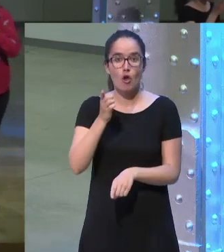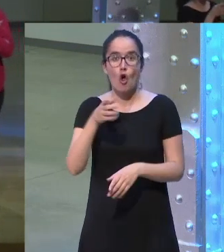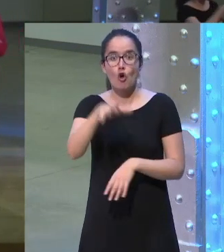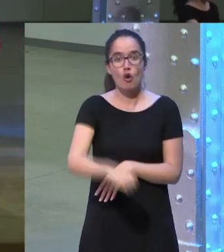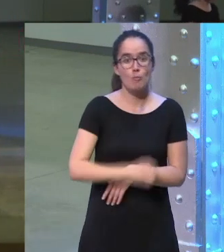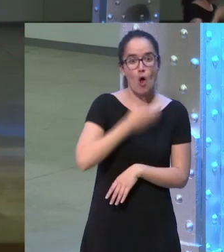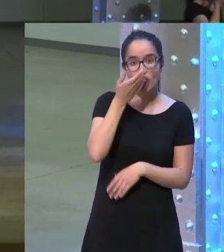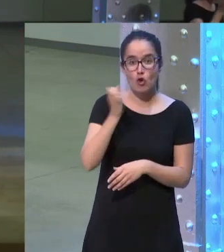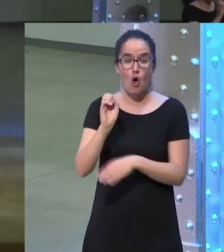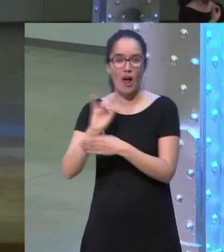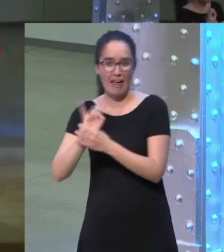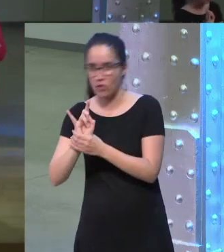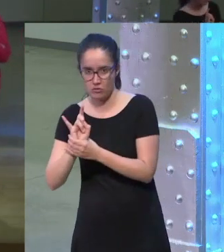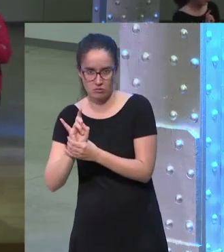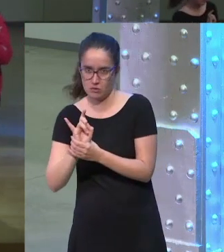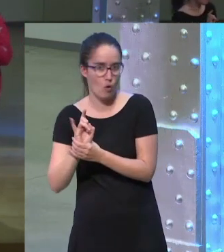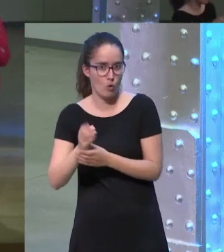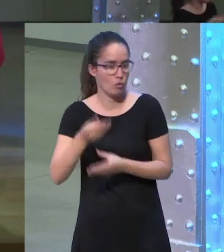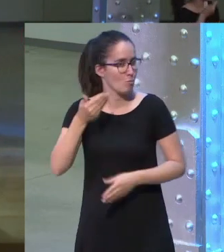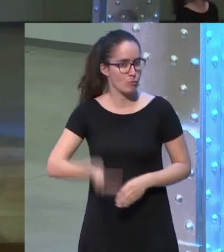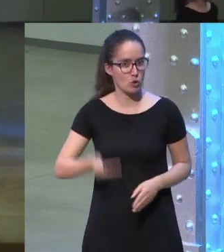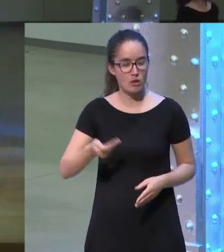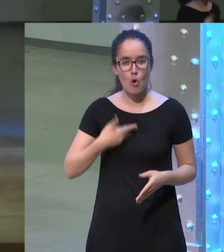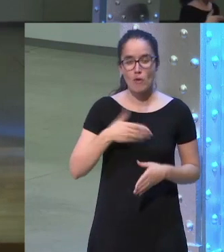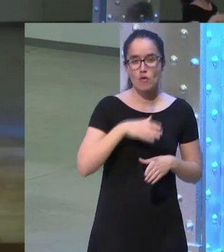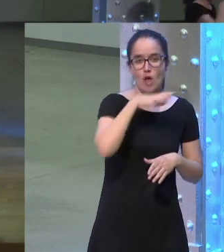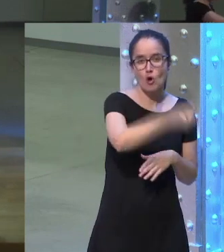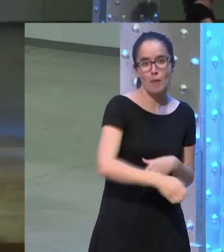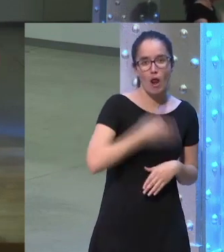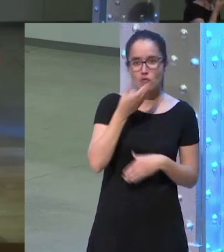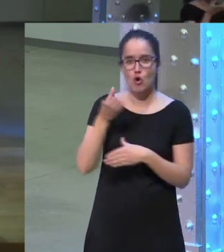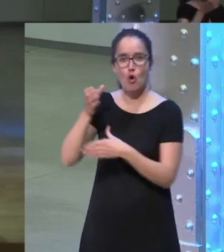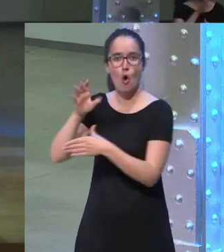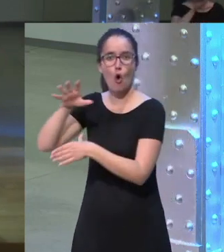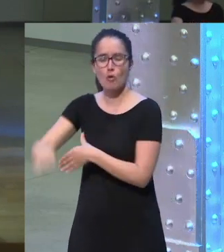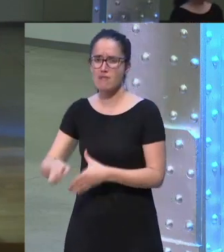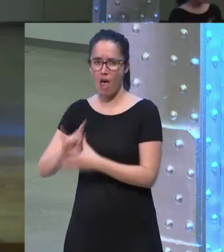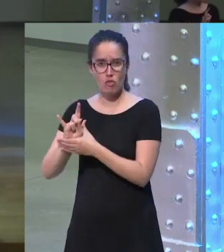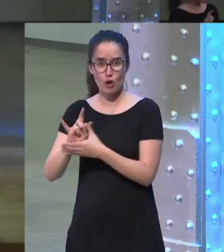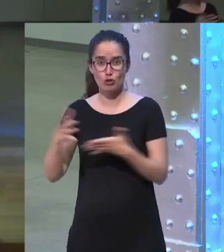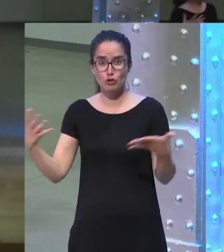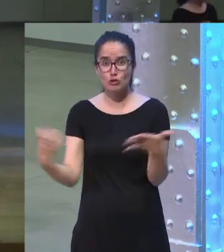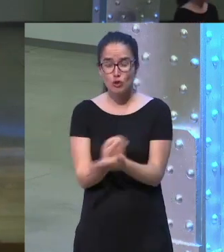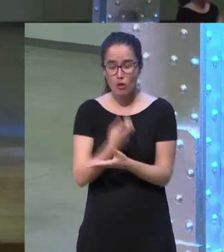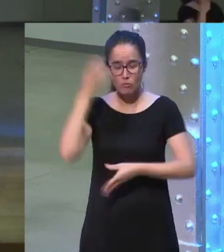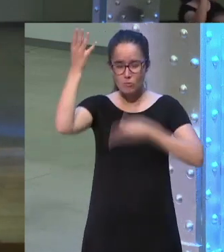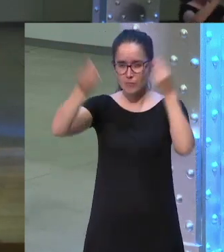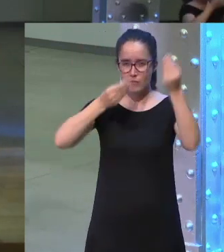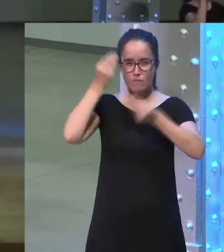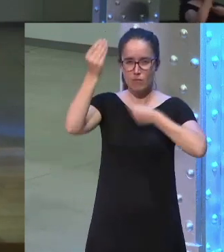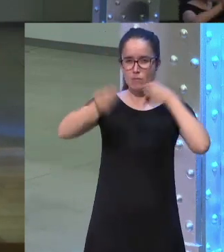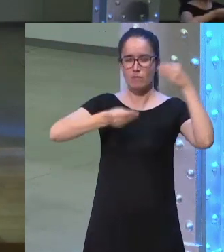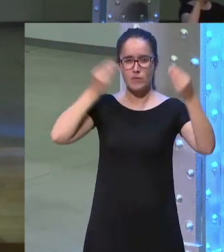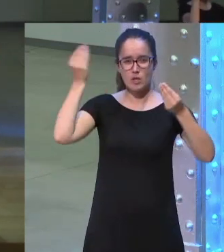Android. Pero incluso cuando vamos a decidir si nos vamos a comprar un Android o un iPhone o cualquier compra, todos mentalmente